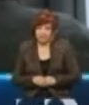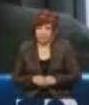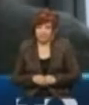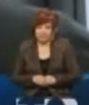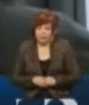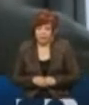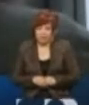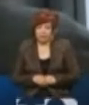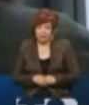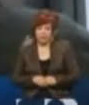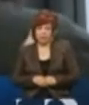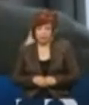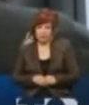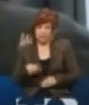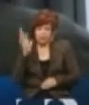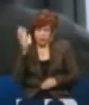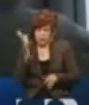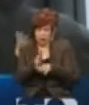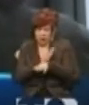maestro me besaba, me tocaba,